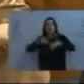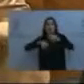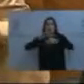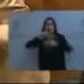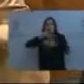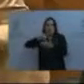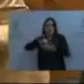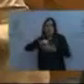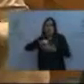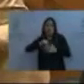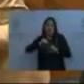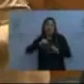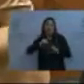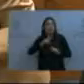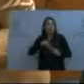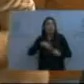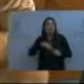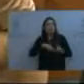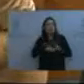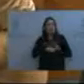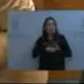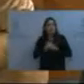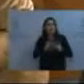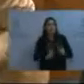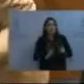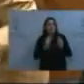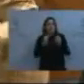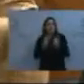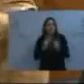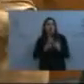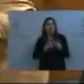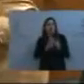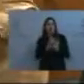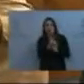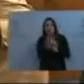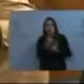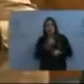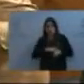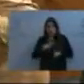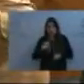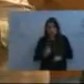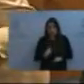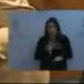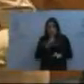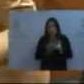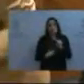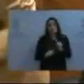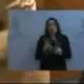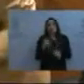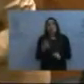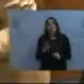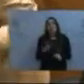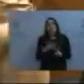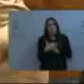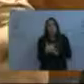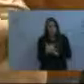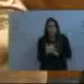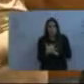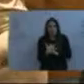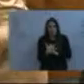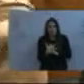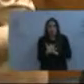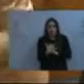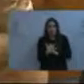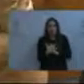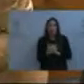a tramitar y adjudicar los dos proyectos al mismo tiempo para no encontrarnos después en la situación en la cual se